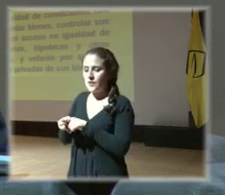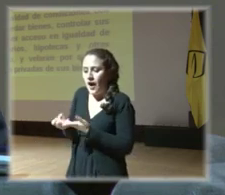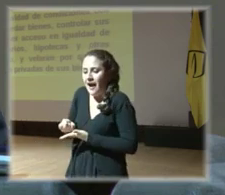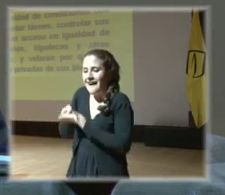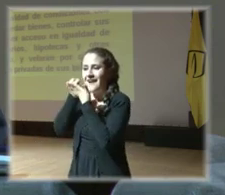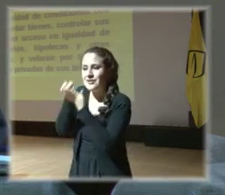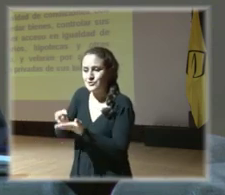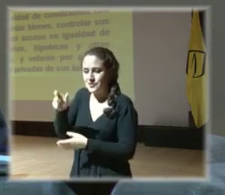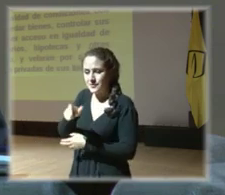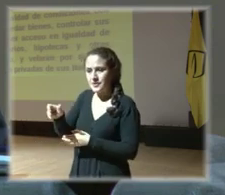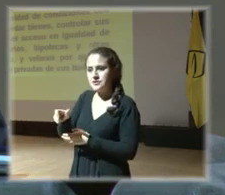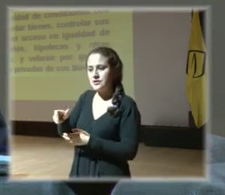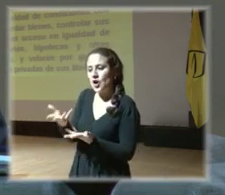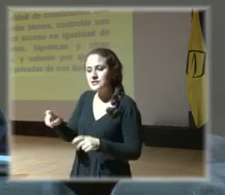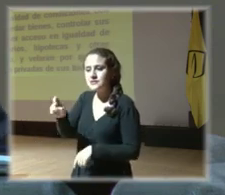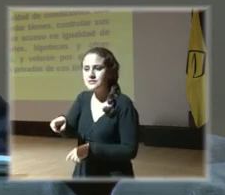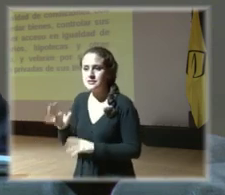a la persona